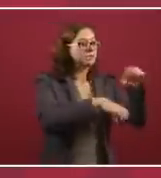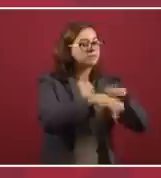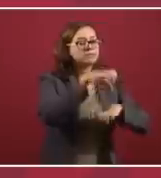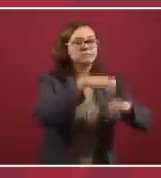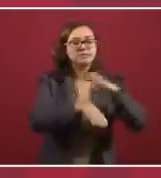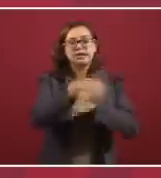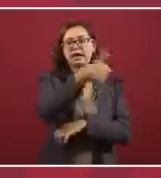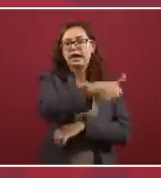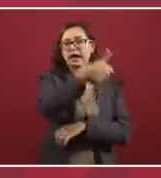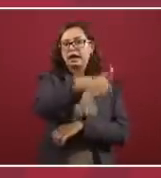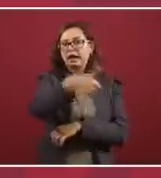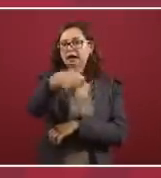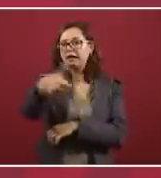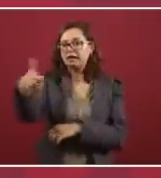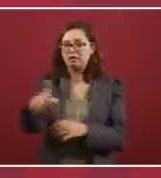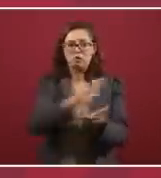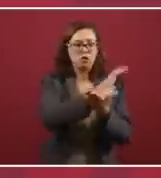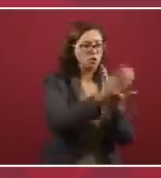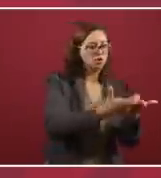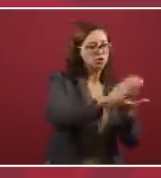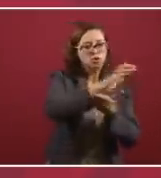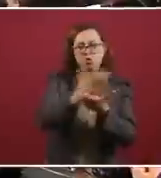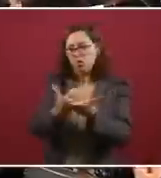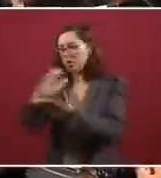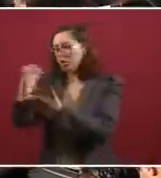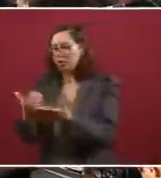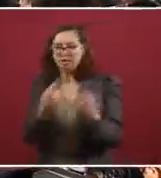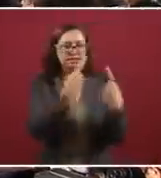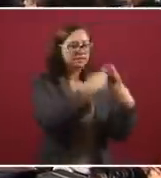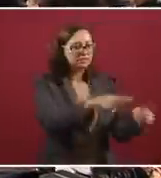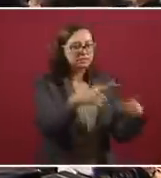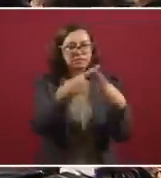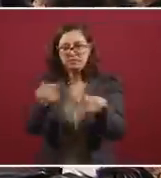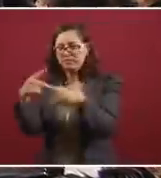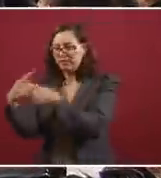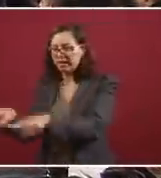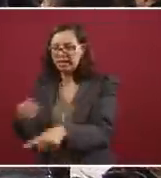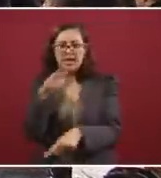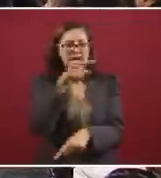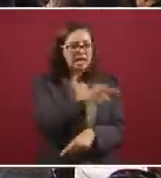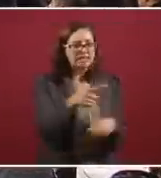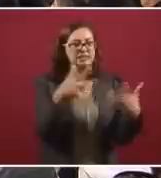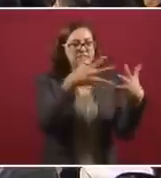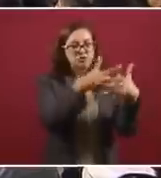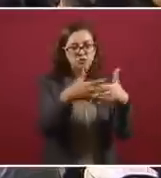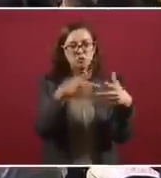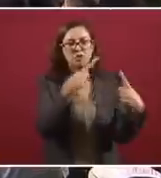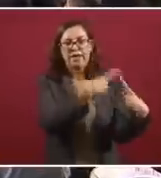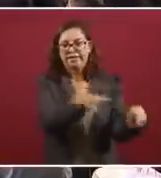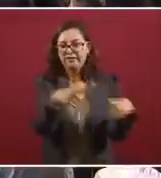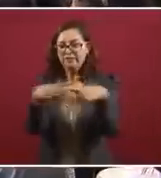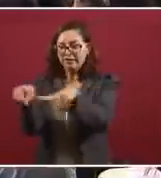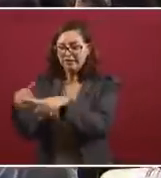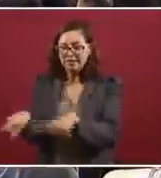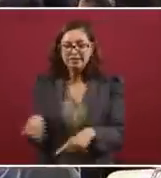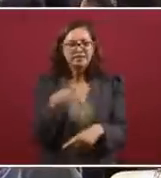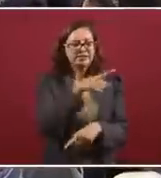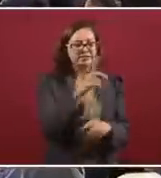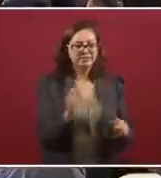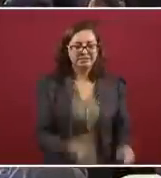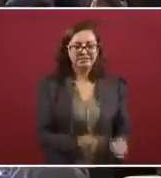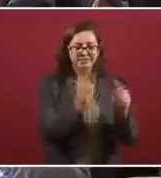diferentes, estructuras de capital diferentes, estructuras de financiamiento también distintas. Y aún con